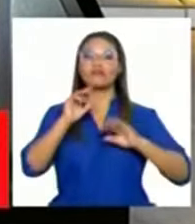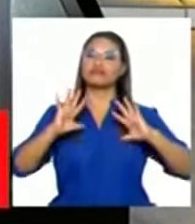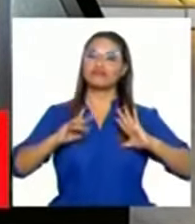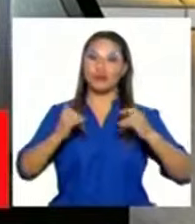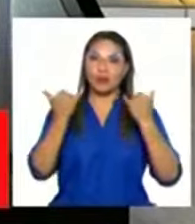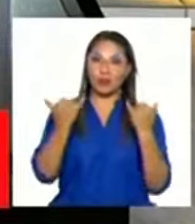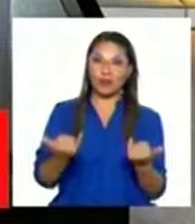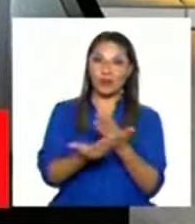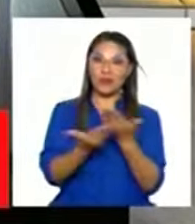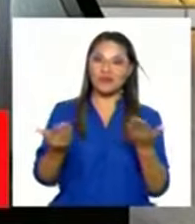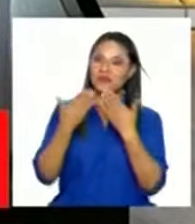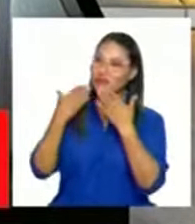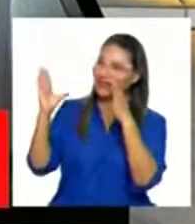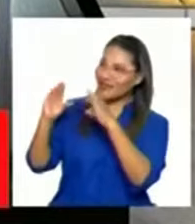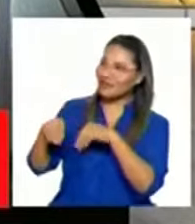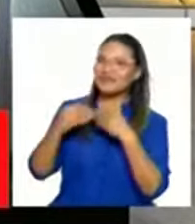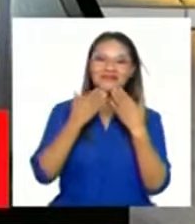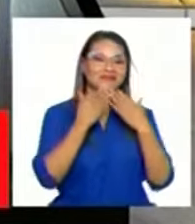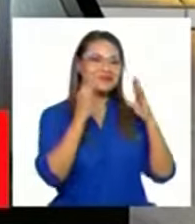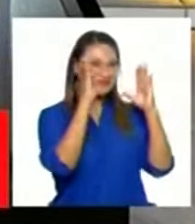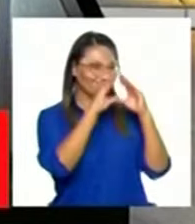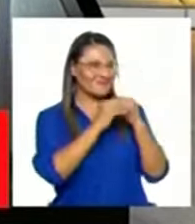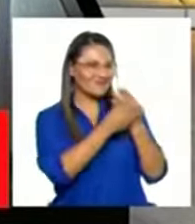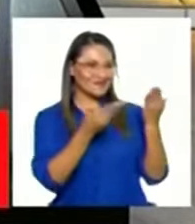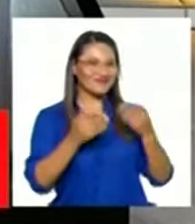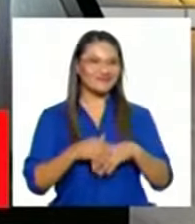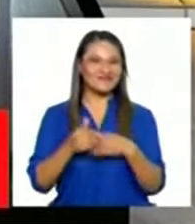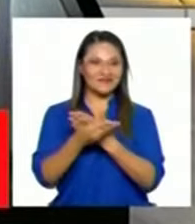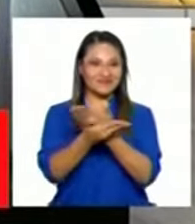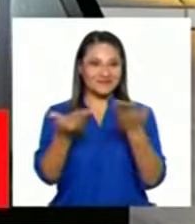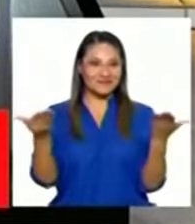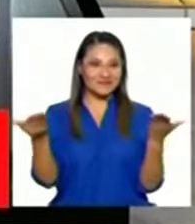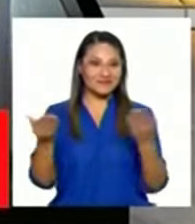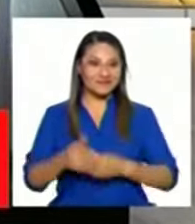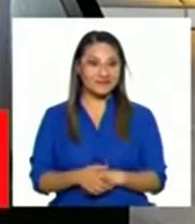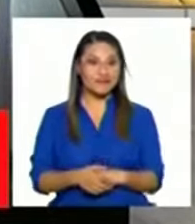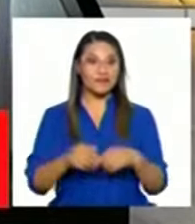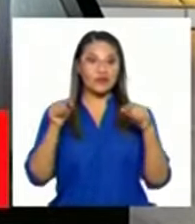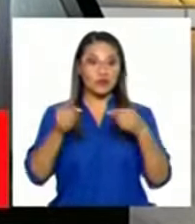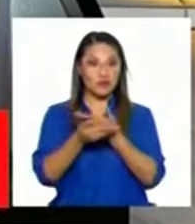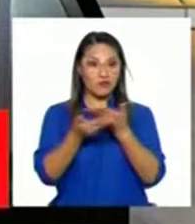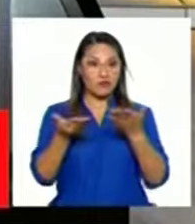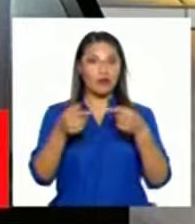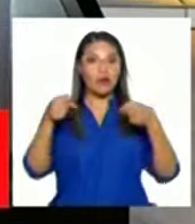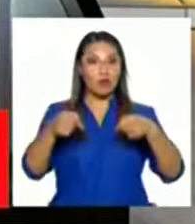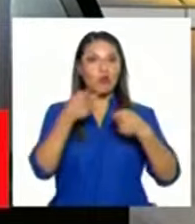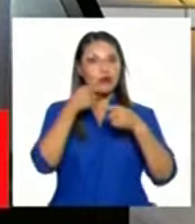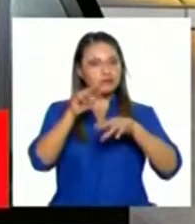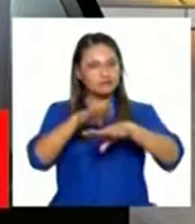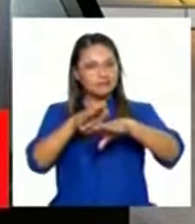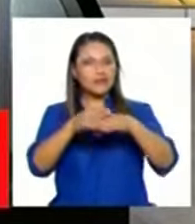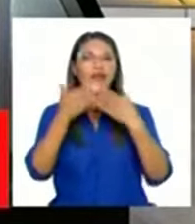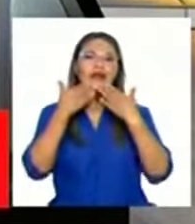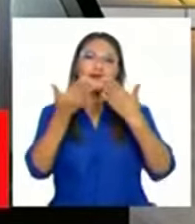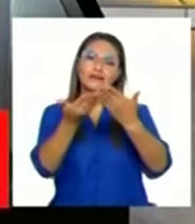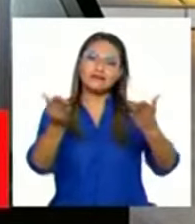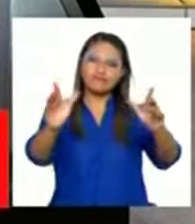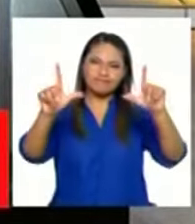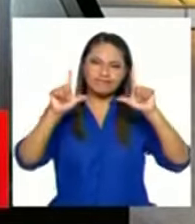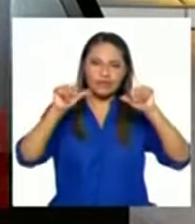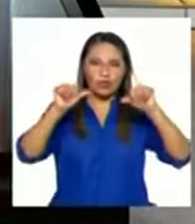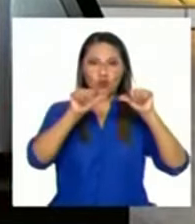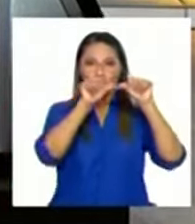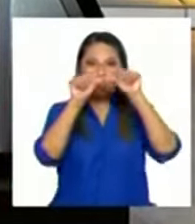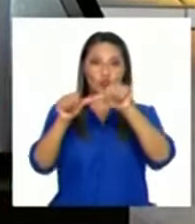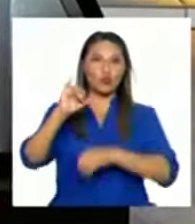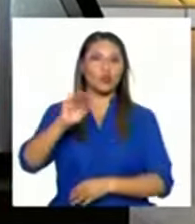buenas noches, Jennifer Cerecía, un gusto estar contigo y por supuesto con ustedes, amigos televidentes e internautas. Por cierto, gracias por acompañarnos hoy en